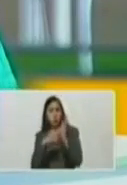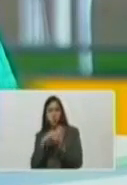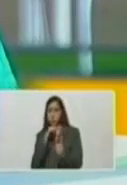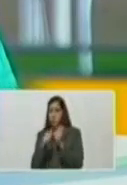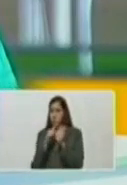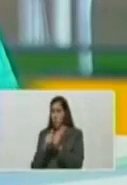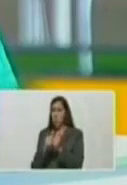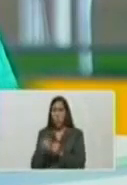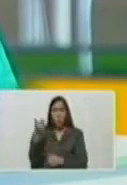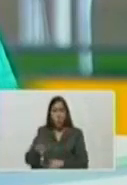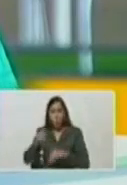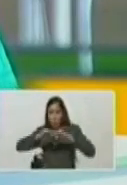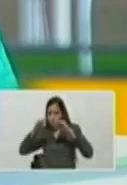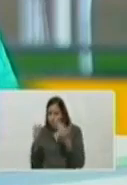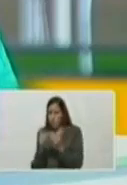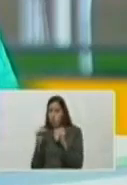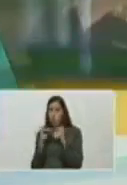mundo, en los estadios.